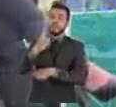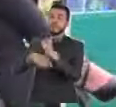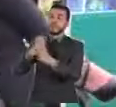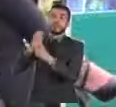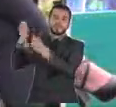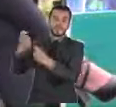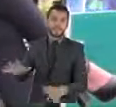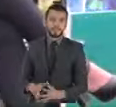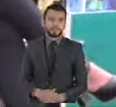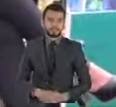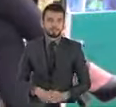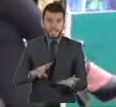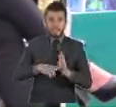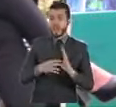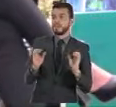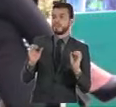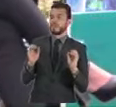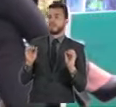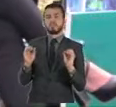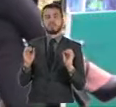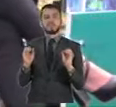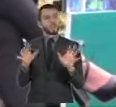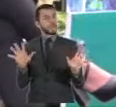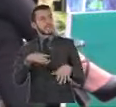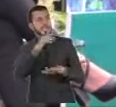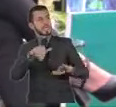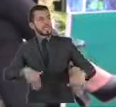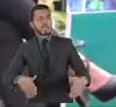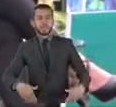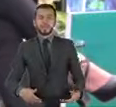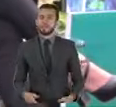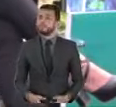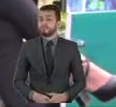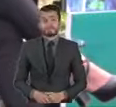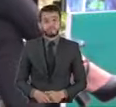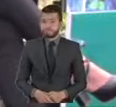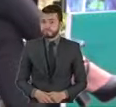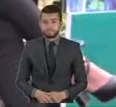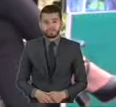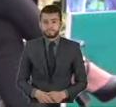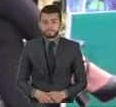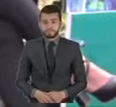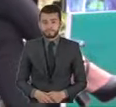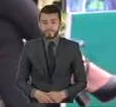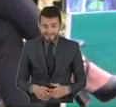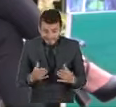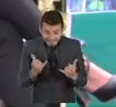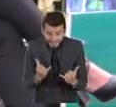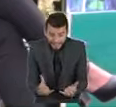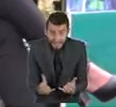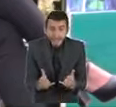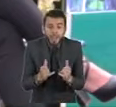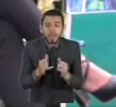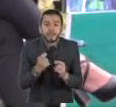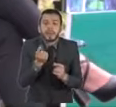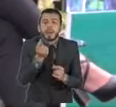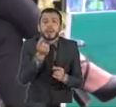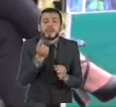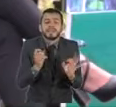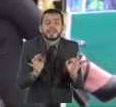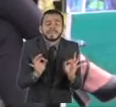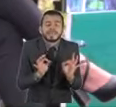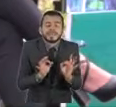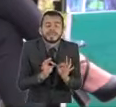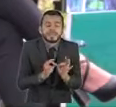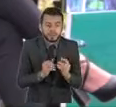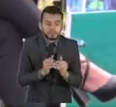manera que en nada partimos de cero. Y estas son las cosas mínimas que tenemos que hacer, mínimas que